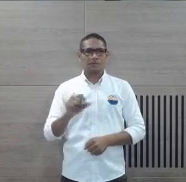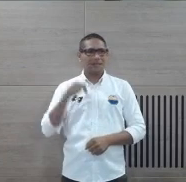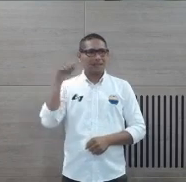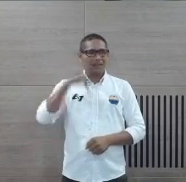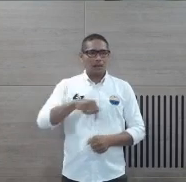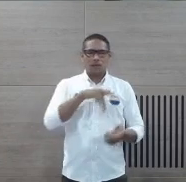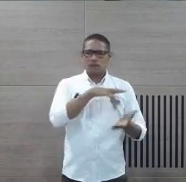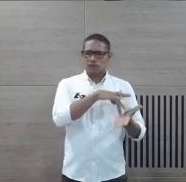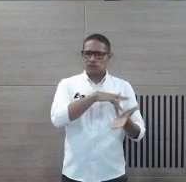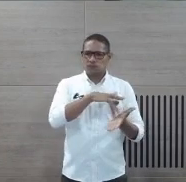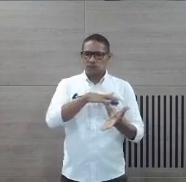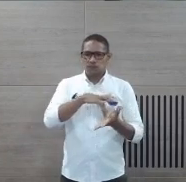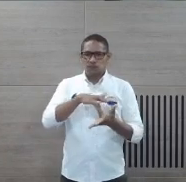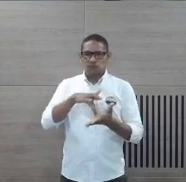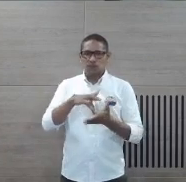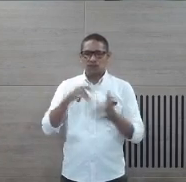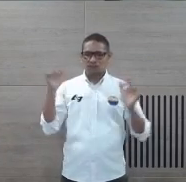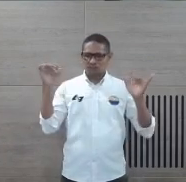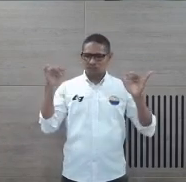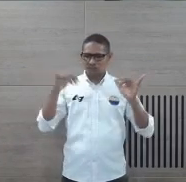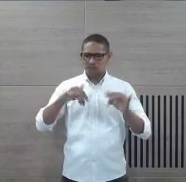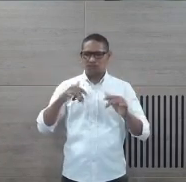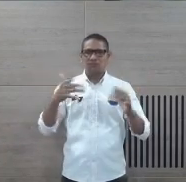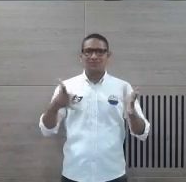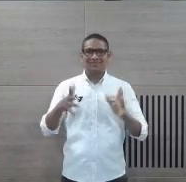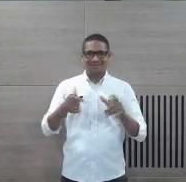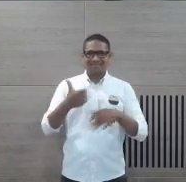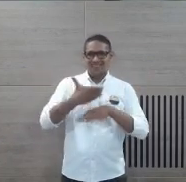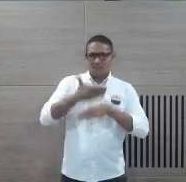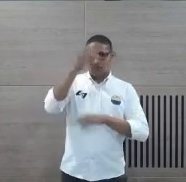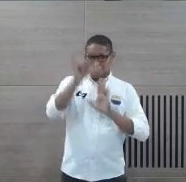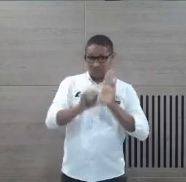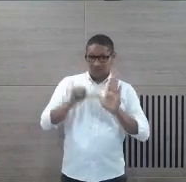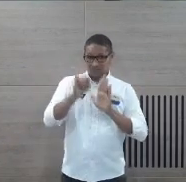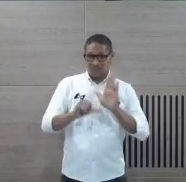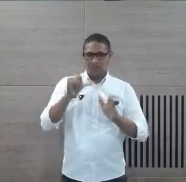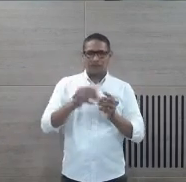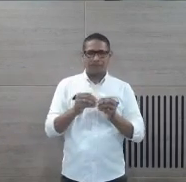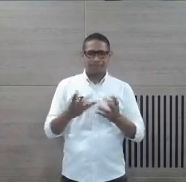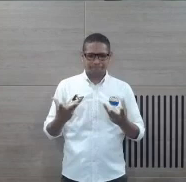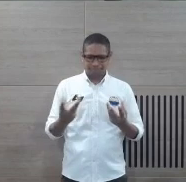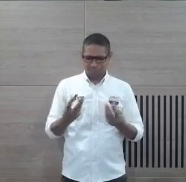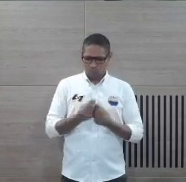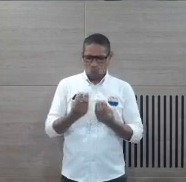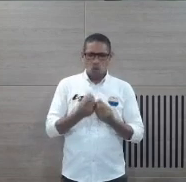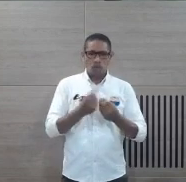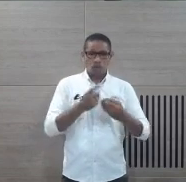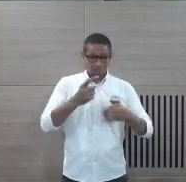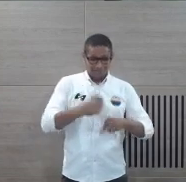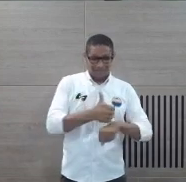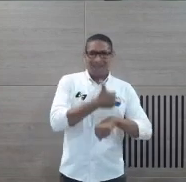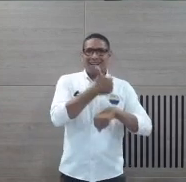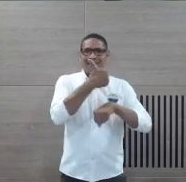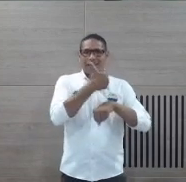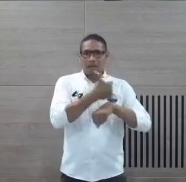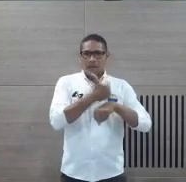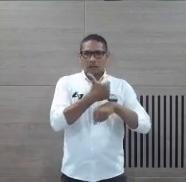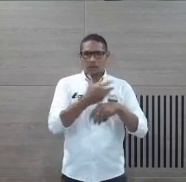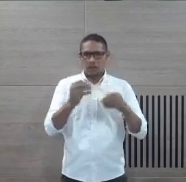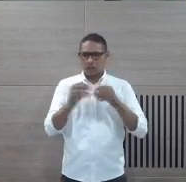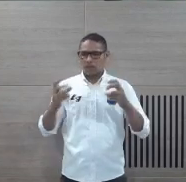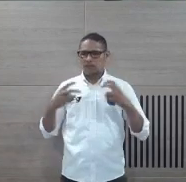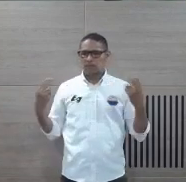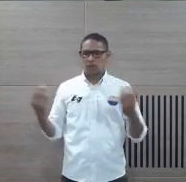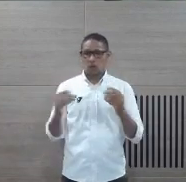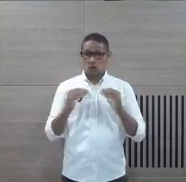edificio Mar Caribe los integrantes del Consejo Académico presidido por el rector Pablo Vera Salazar, con el fin de realizar